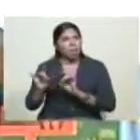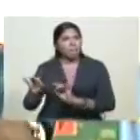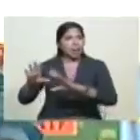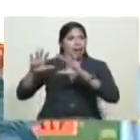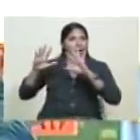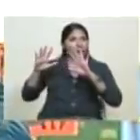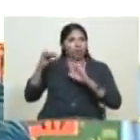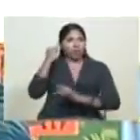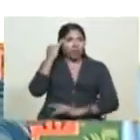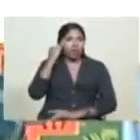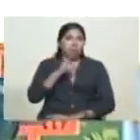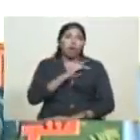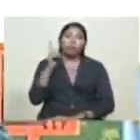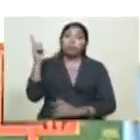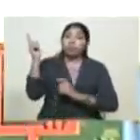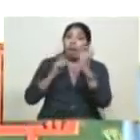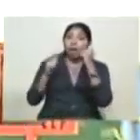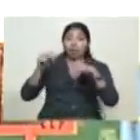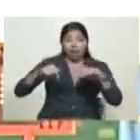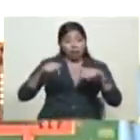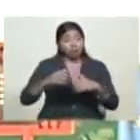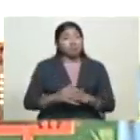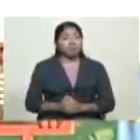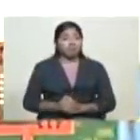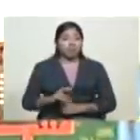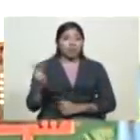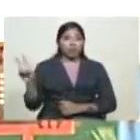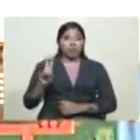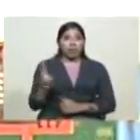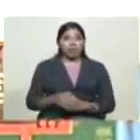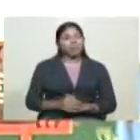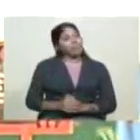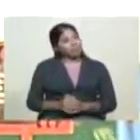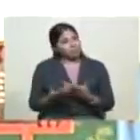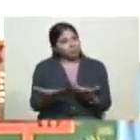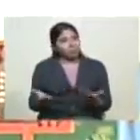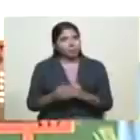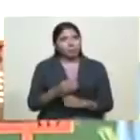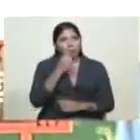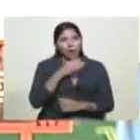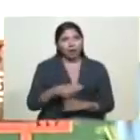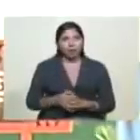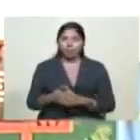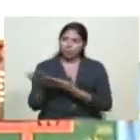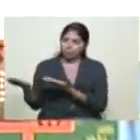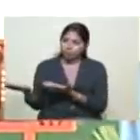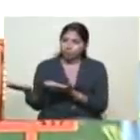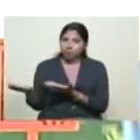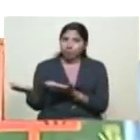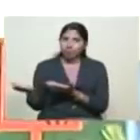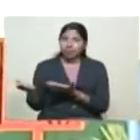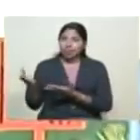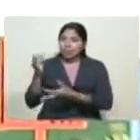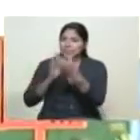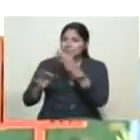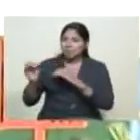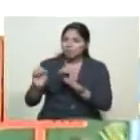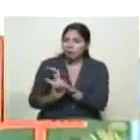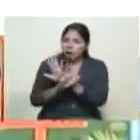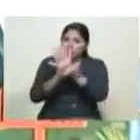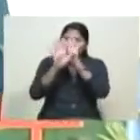Chávez en la tierra. Bueno, ministro, por favor, denos una panorámica